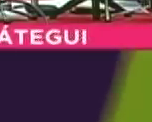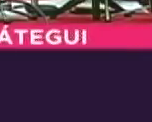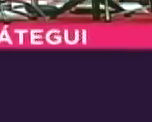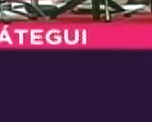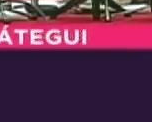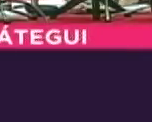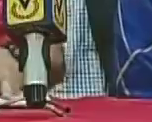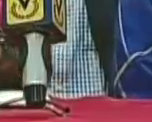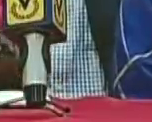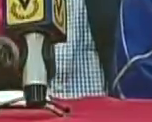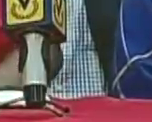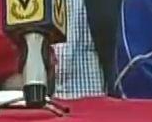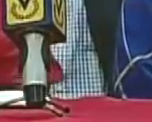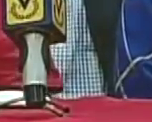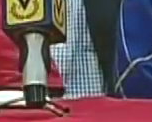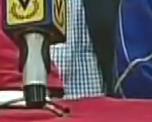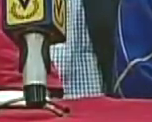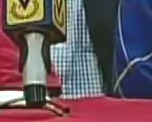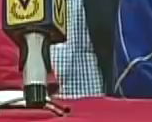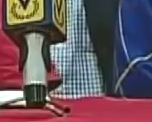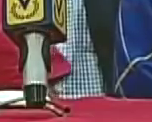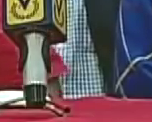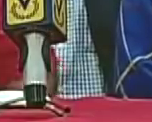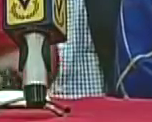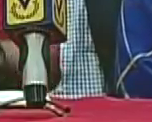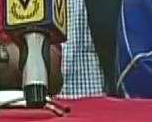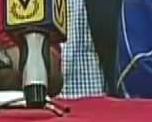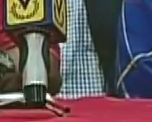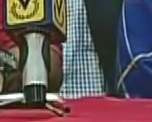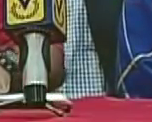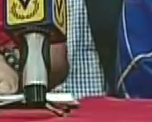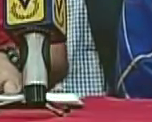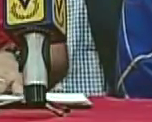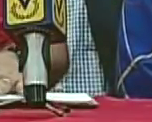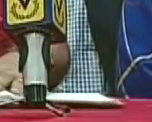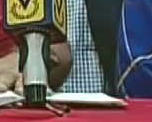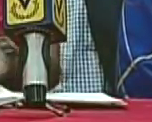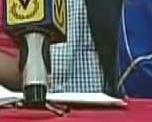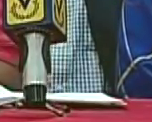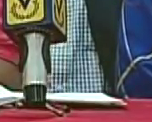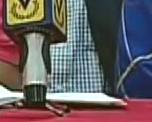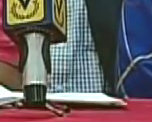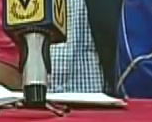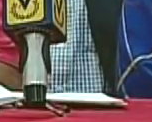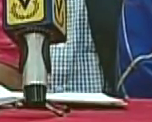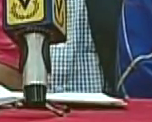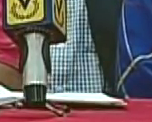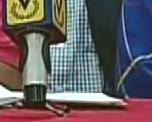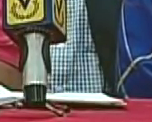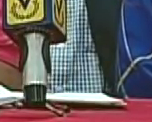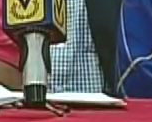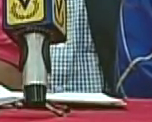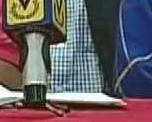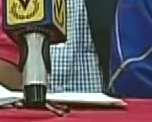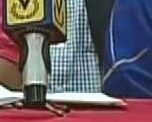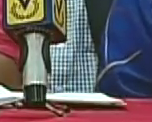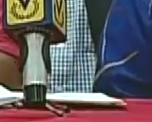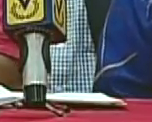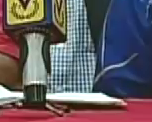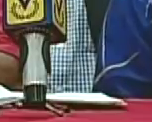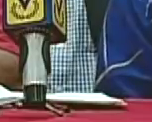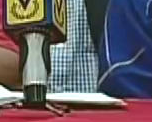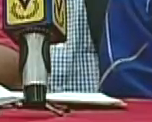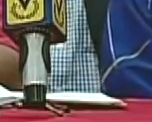Muy buenas tardes a toda Venezuela. Buenas tardes a los compañeros, compatriotas del